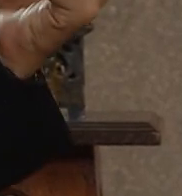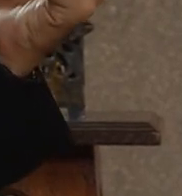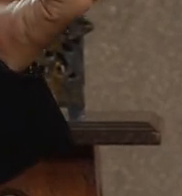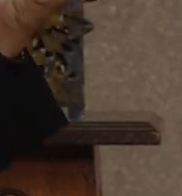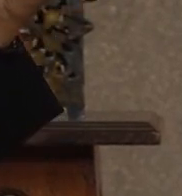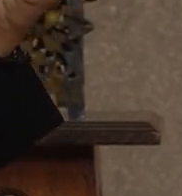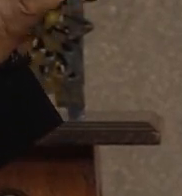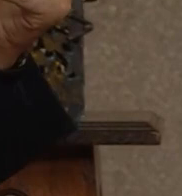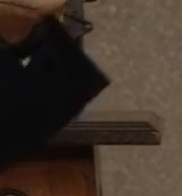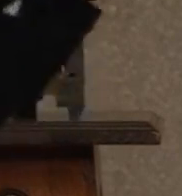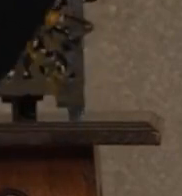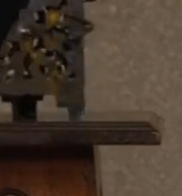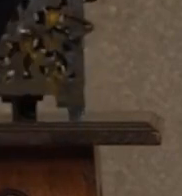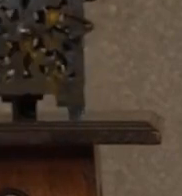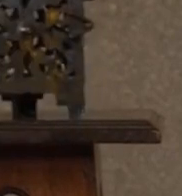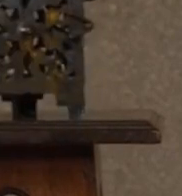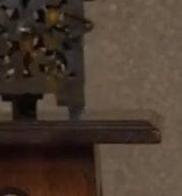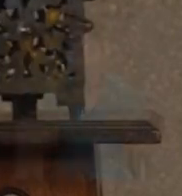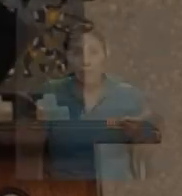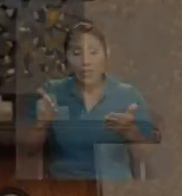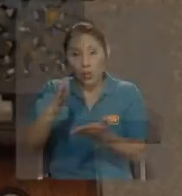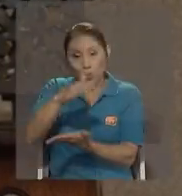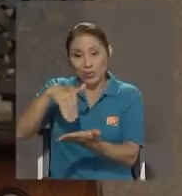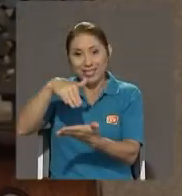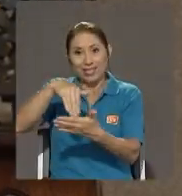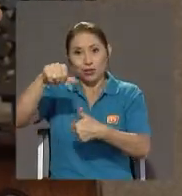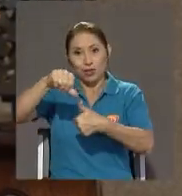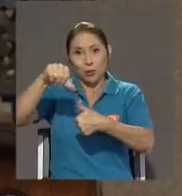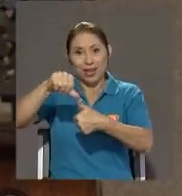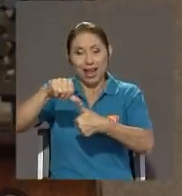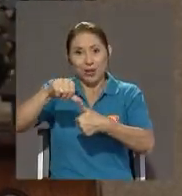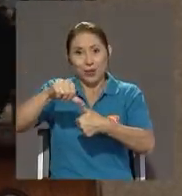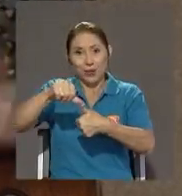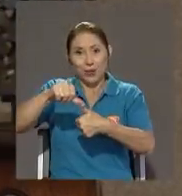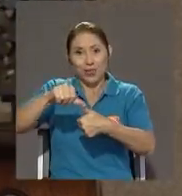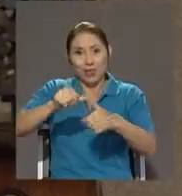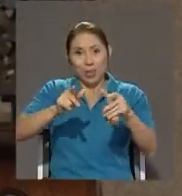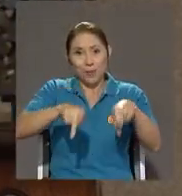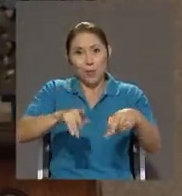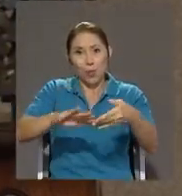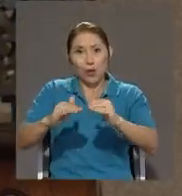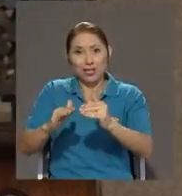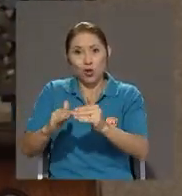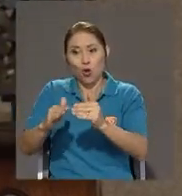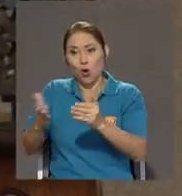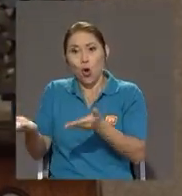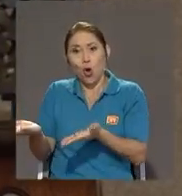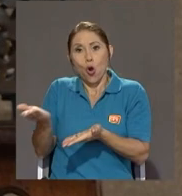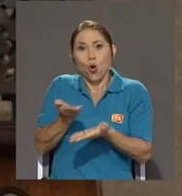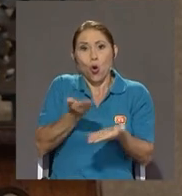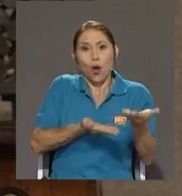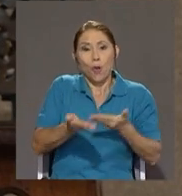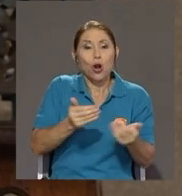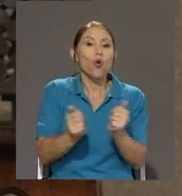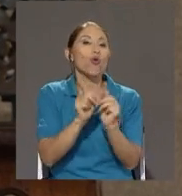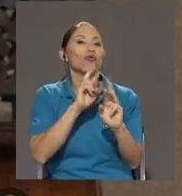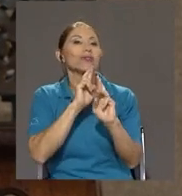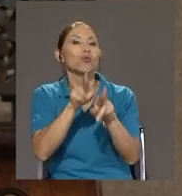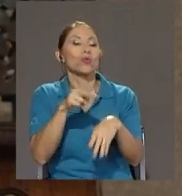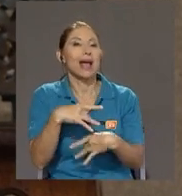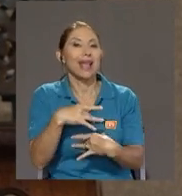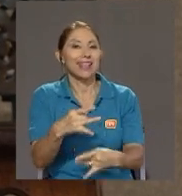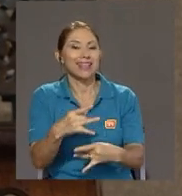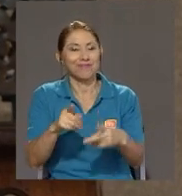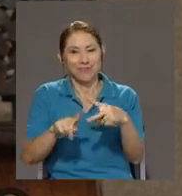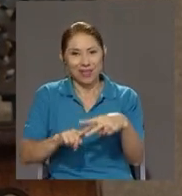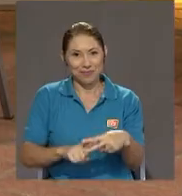donde el Centro Centroamericano de Población fue uno de los coadyuvantes y llegó a unos resultados muy interesantes. Empecemos